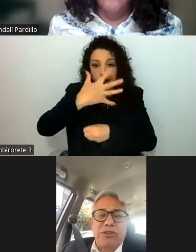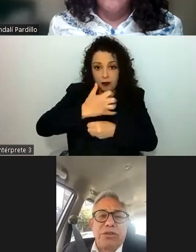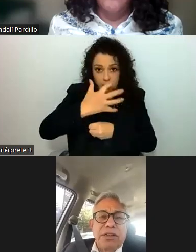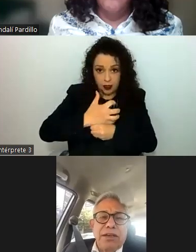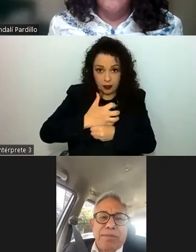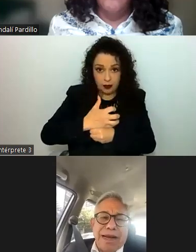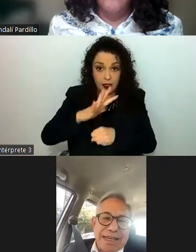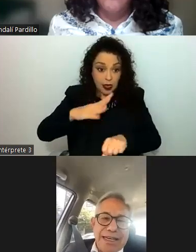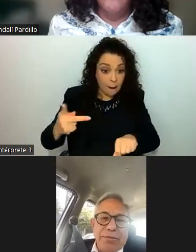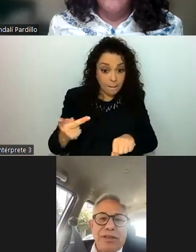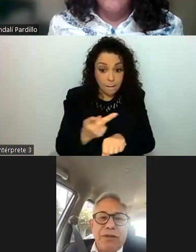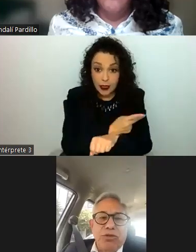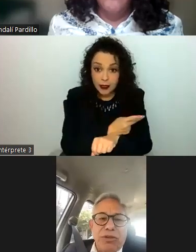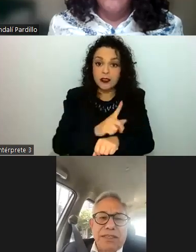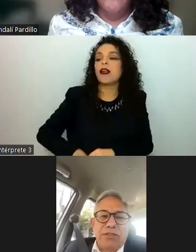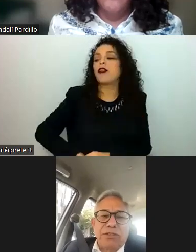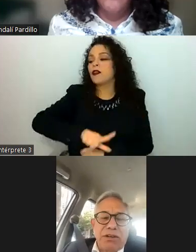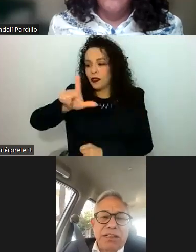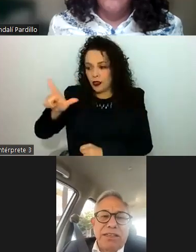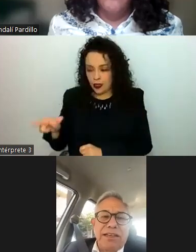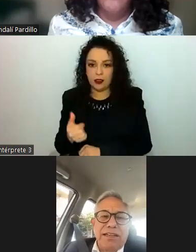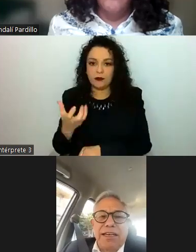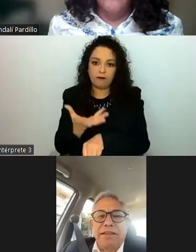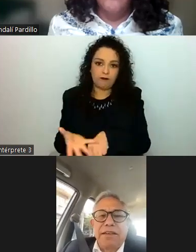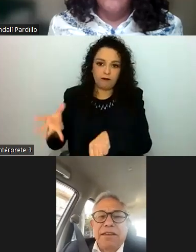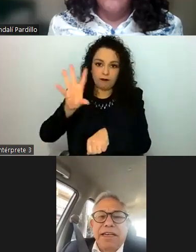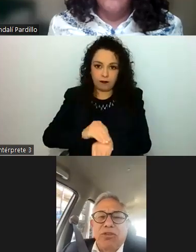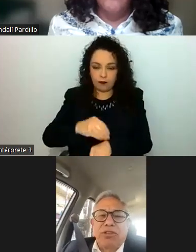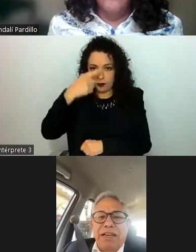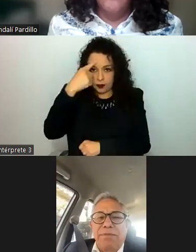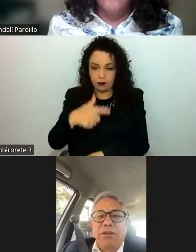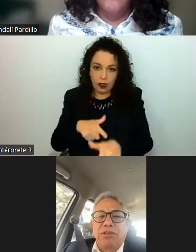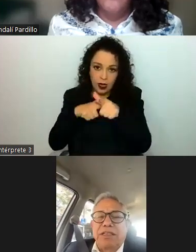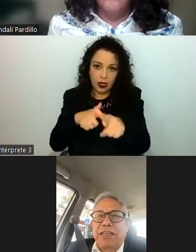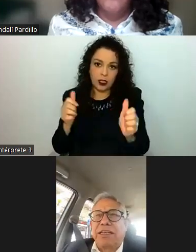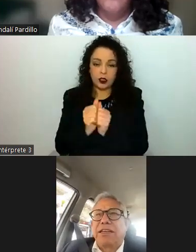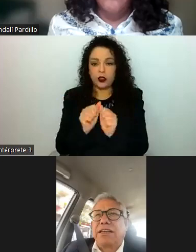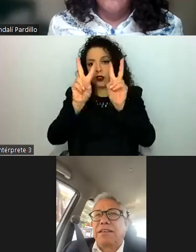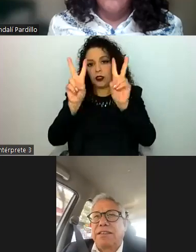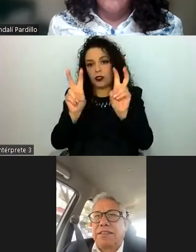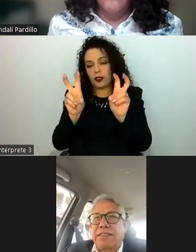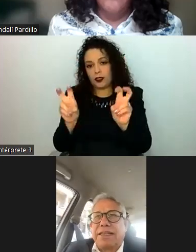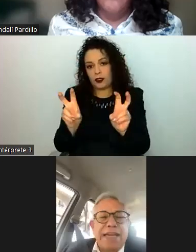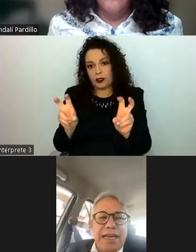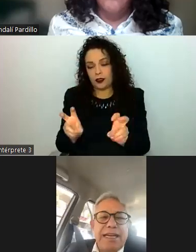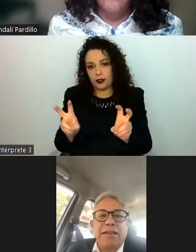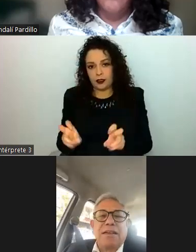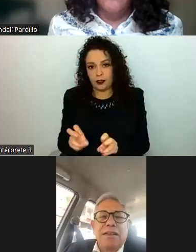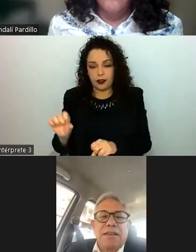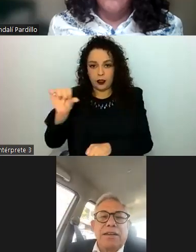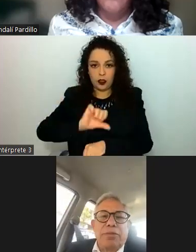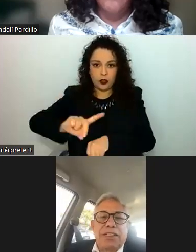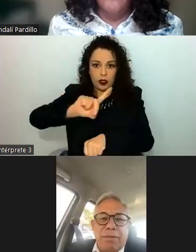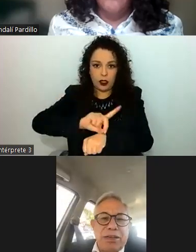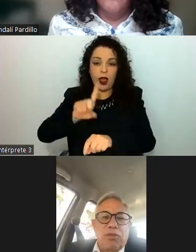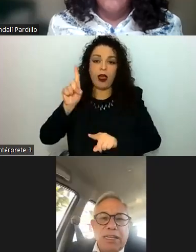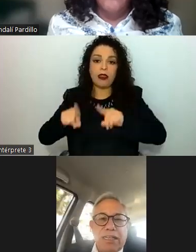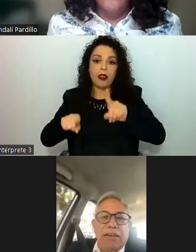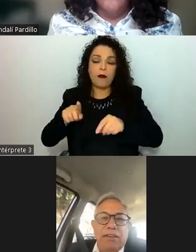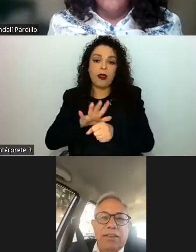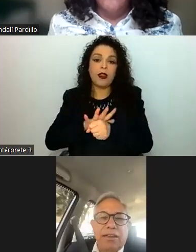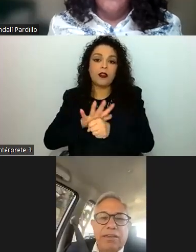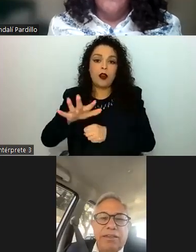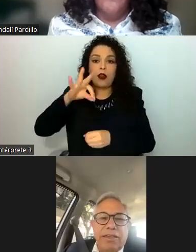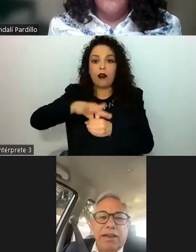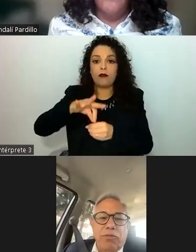hecho esto, pasaríamos a la autorización del orden del día en los términos que señale pues la mayoría